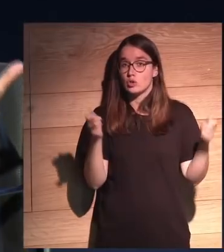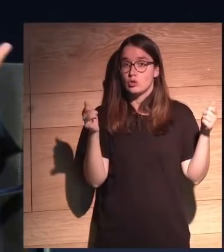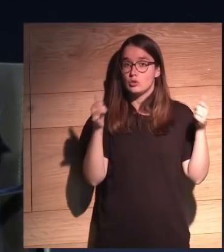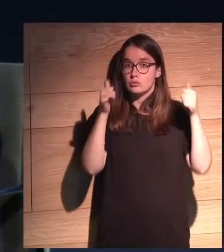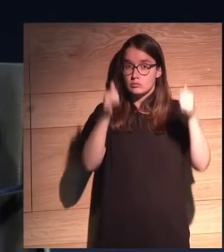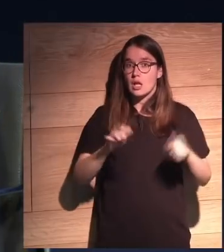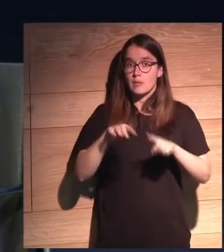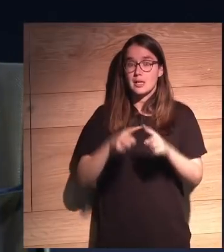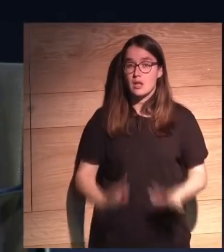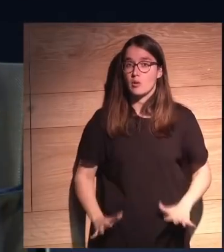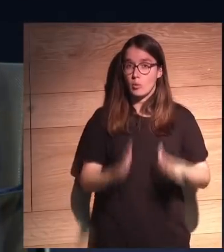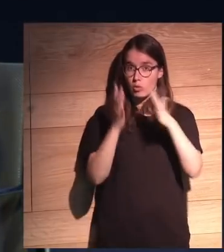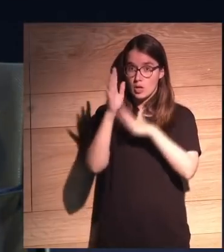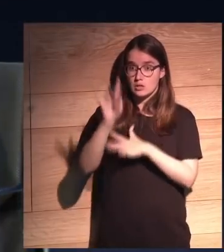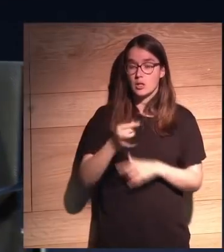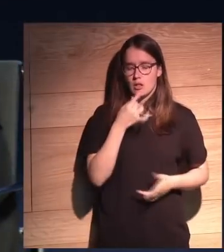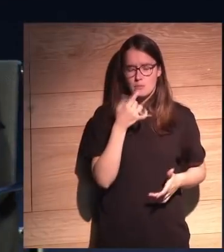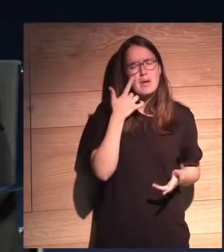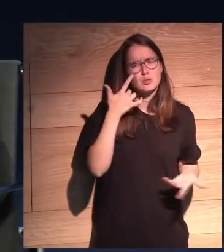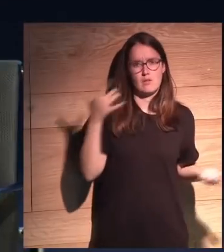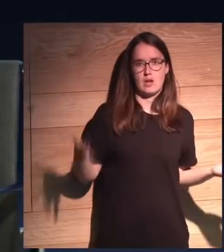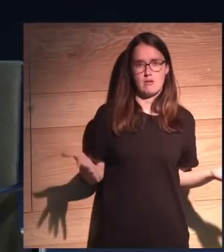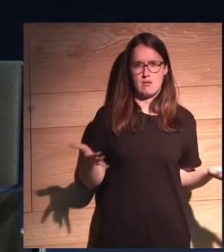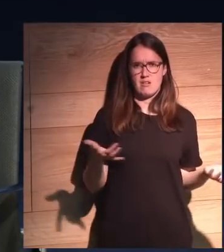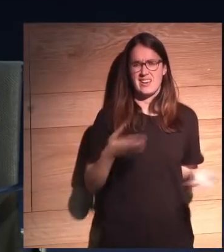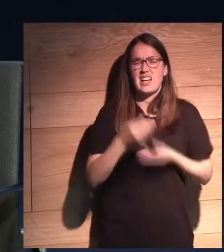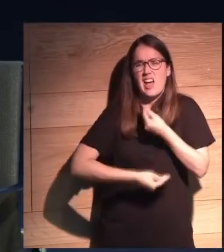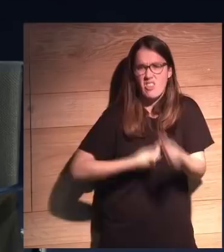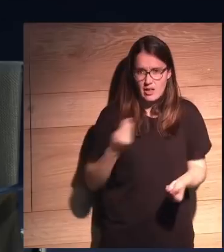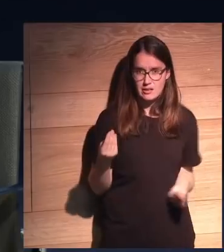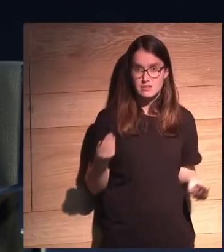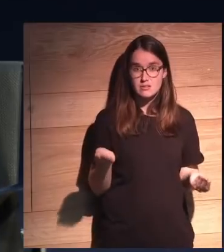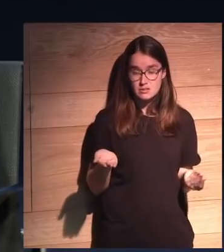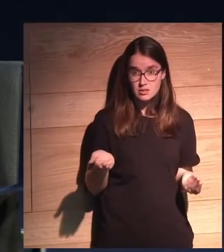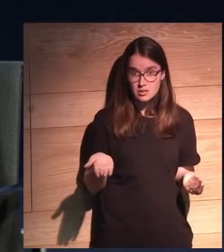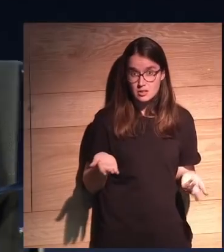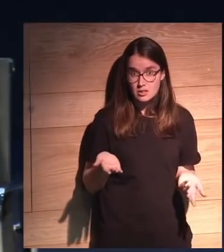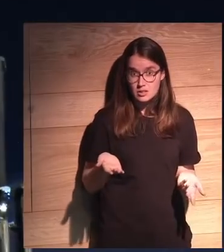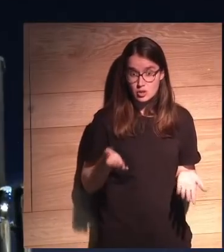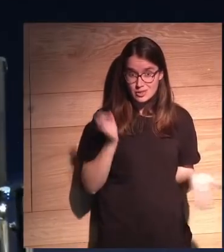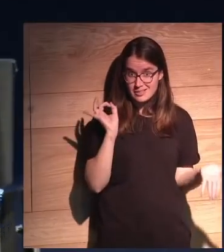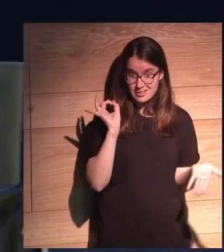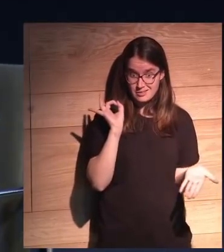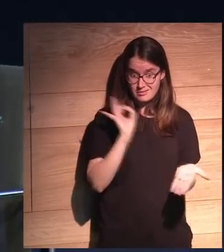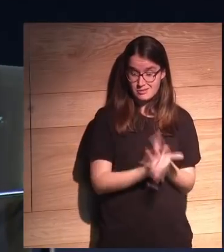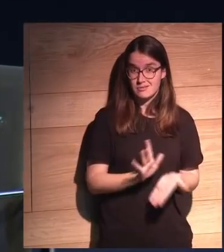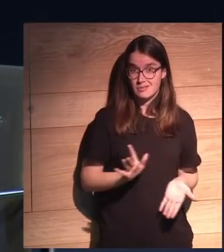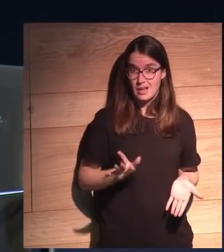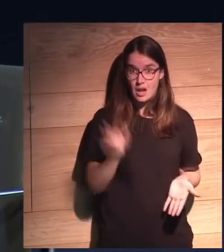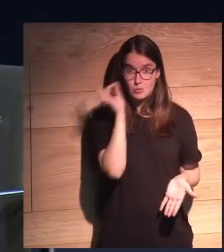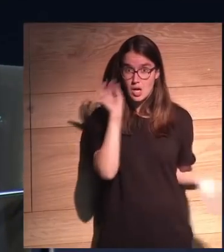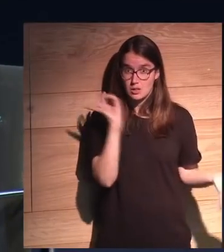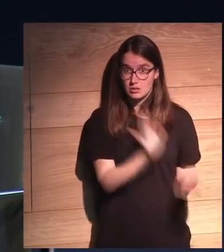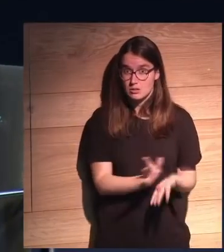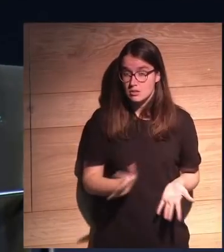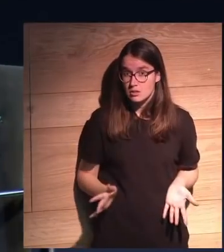era revolucionaria. Y entonces dice, pero vamos a ver, ¿pero qué estáis haciendo? O sea, nos estáis echando a las